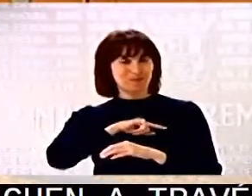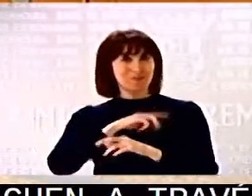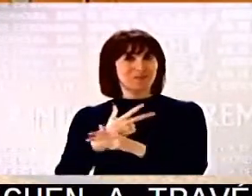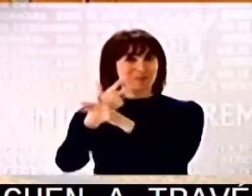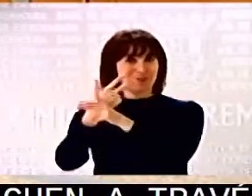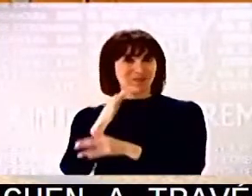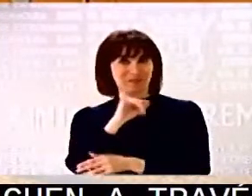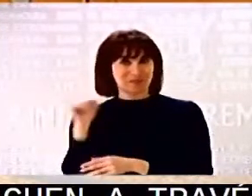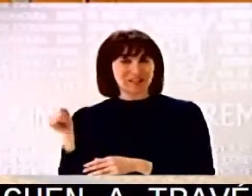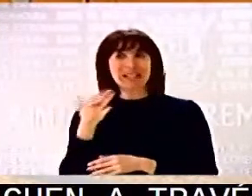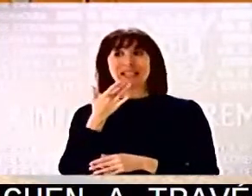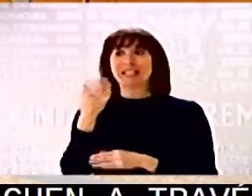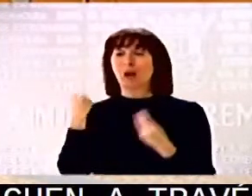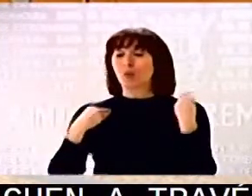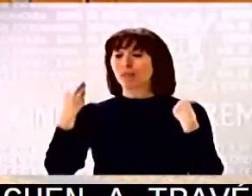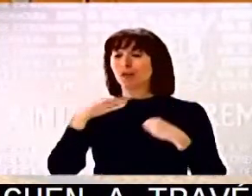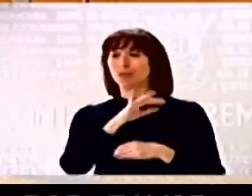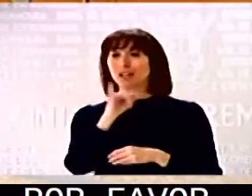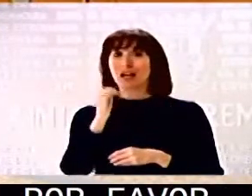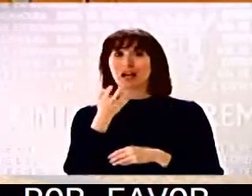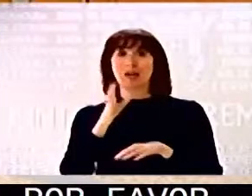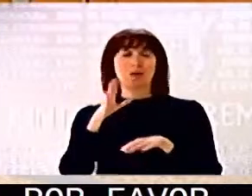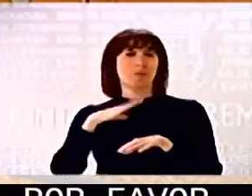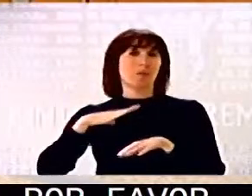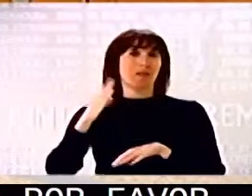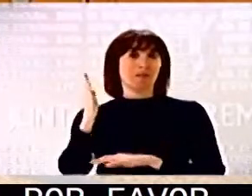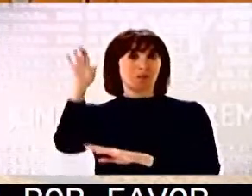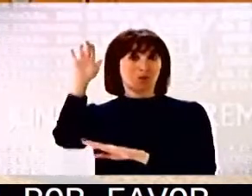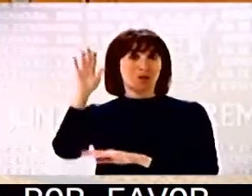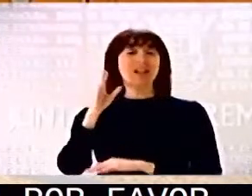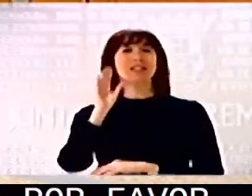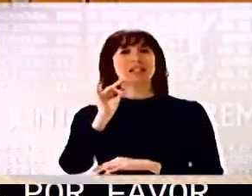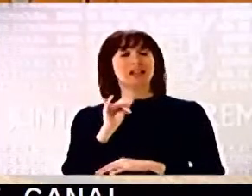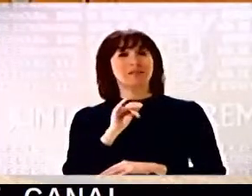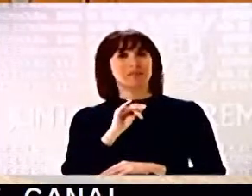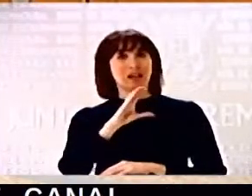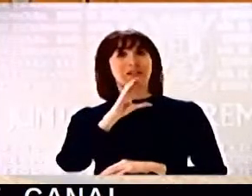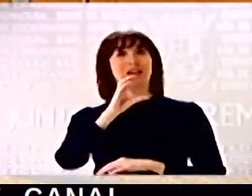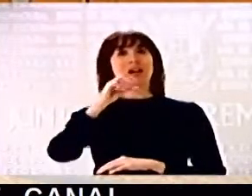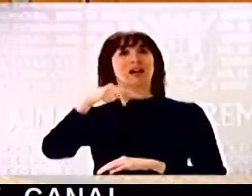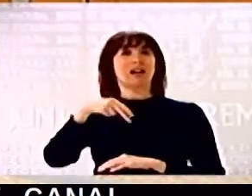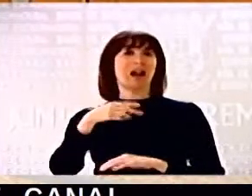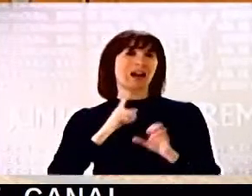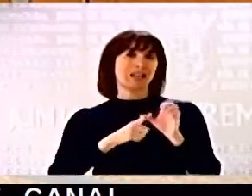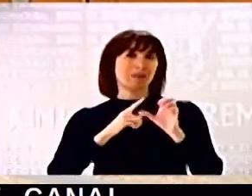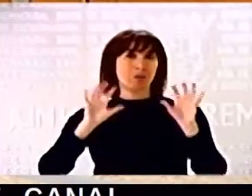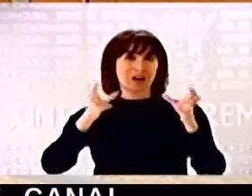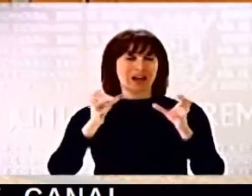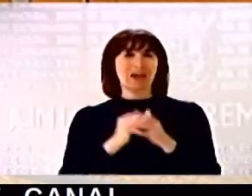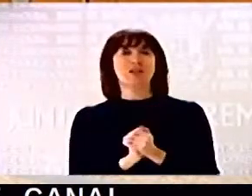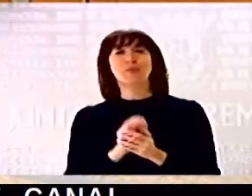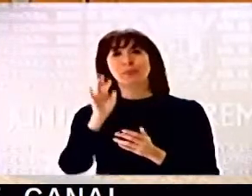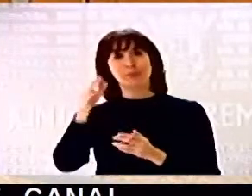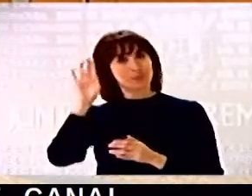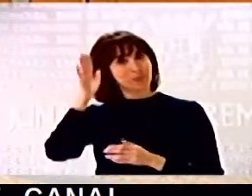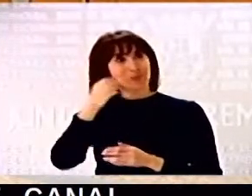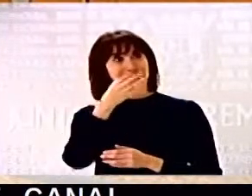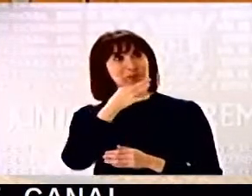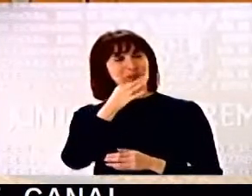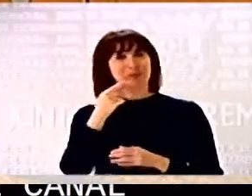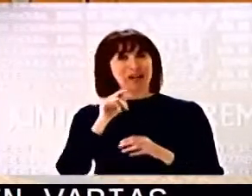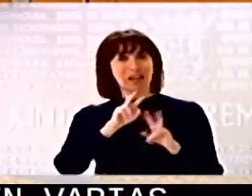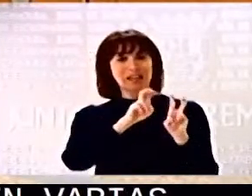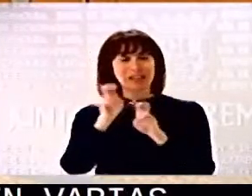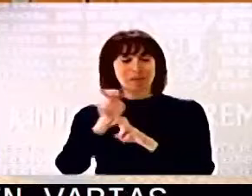videoconferencia. Si hay alguna pregunta, por favor, levantad la mano. Sí, Pedro Fernández, de Canal Extremadura Radio. Hola, buenas tardes. Varias cuestiones.